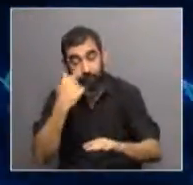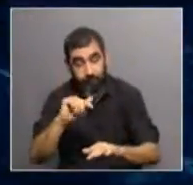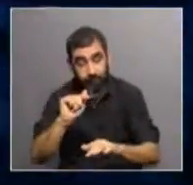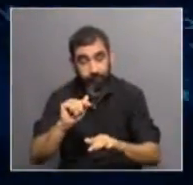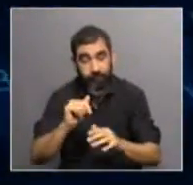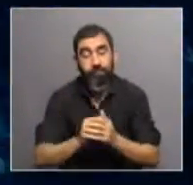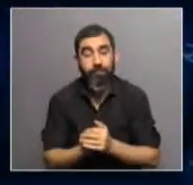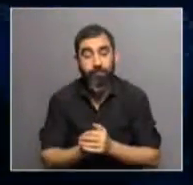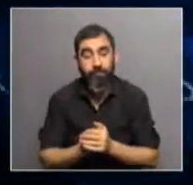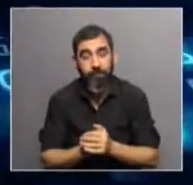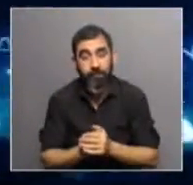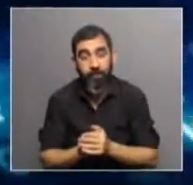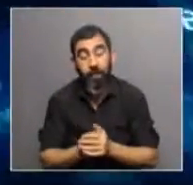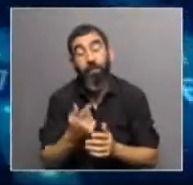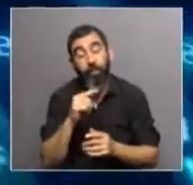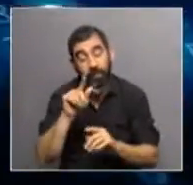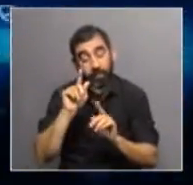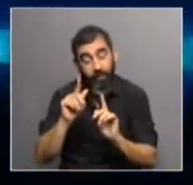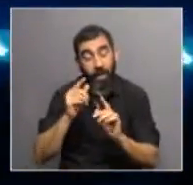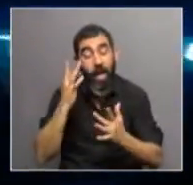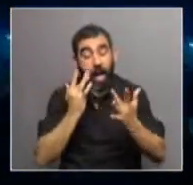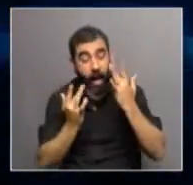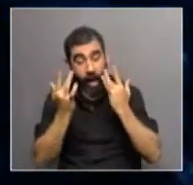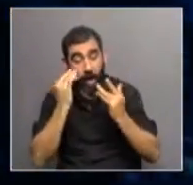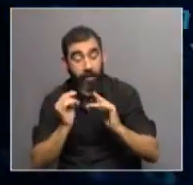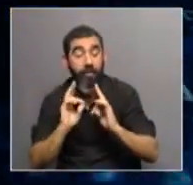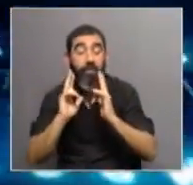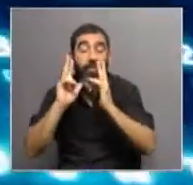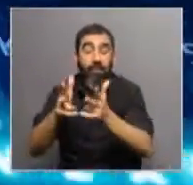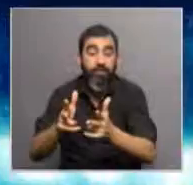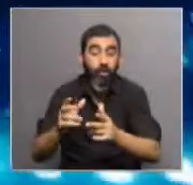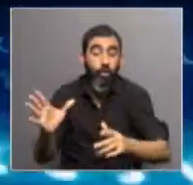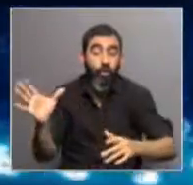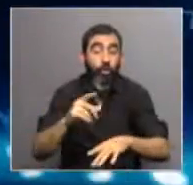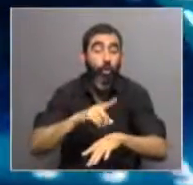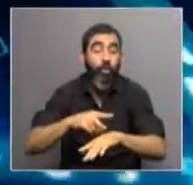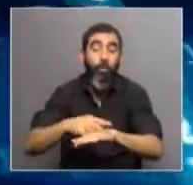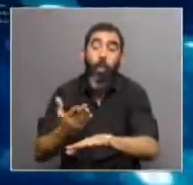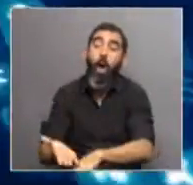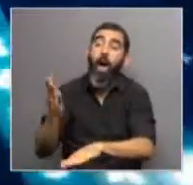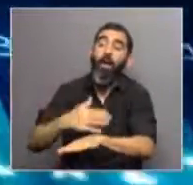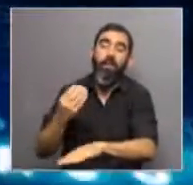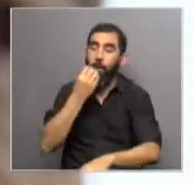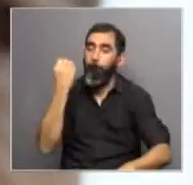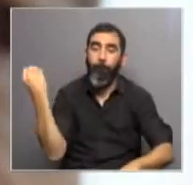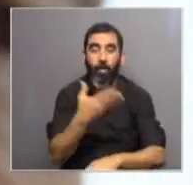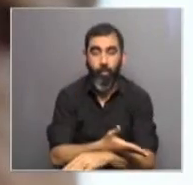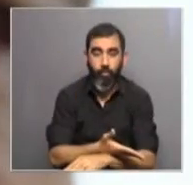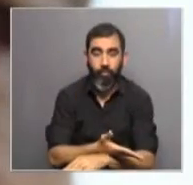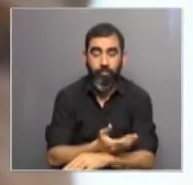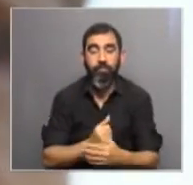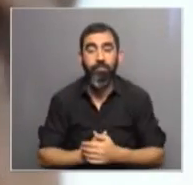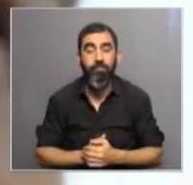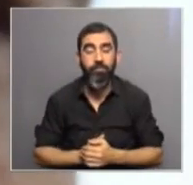entonces, por eso Manrique, otra vez el arte, dice, todo tiempo pasado fue mejor, ¿verdad?